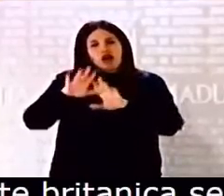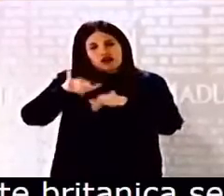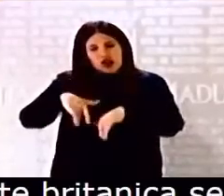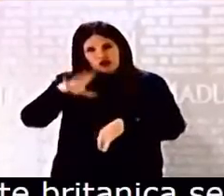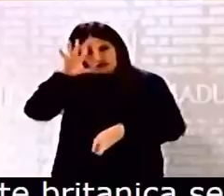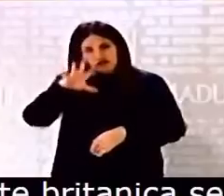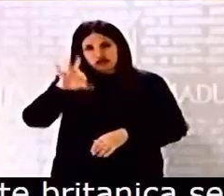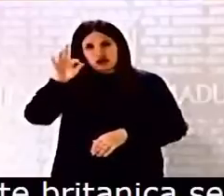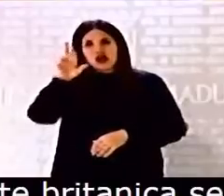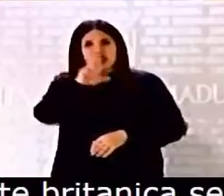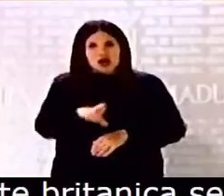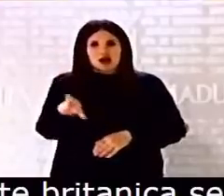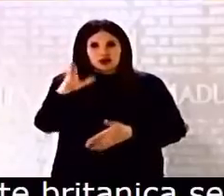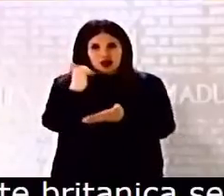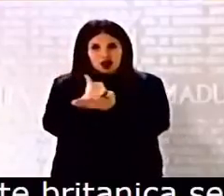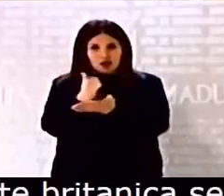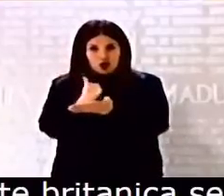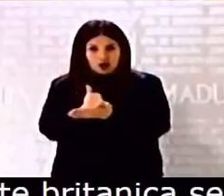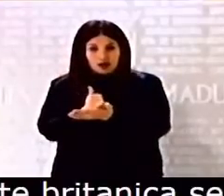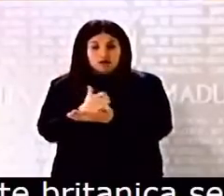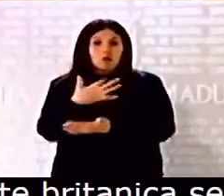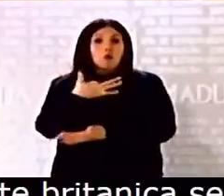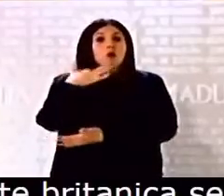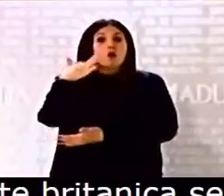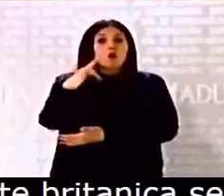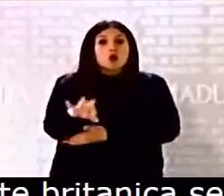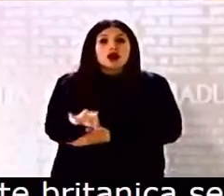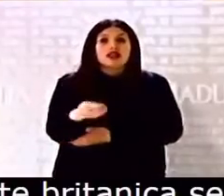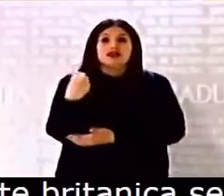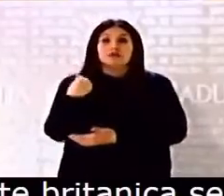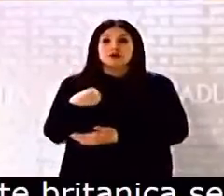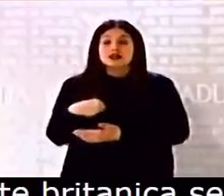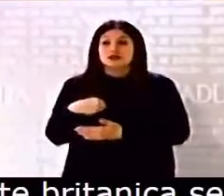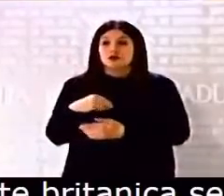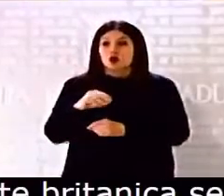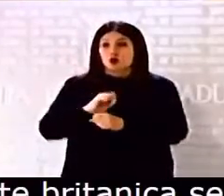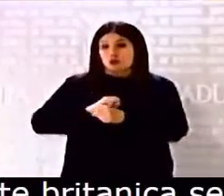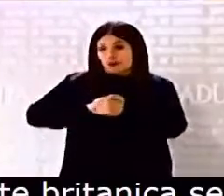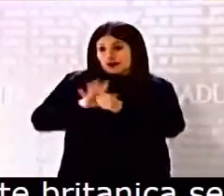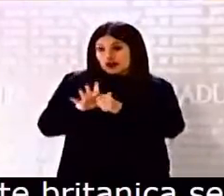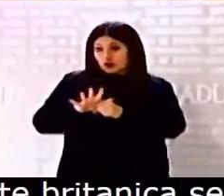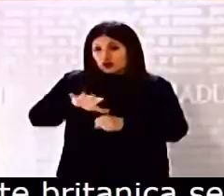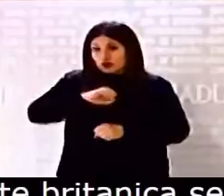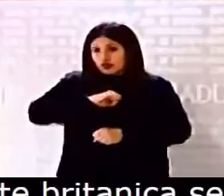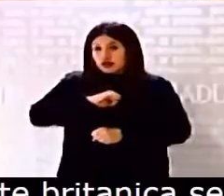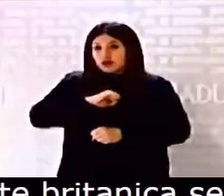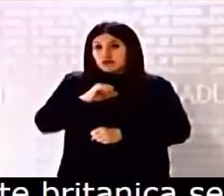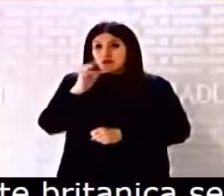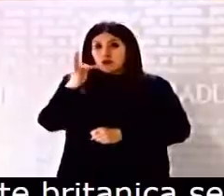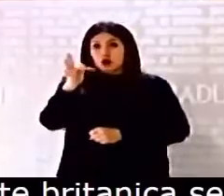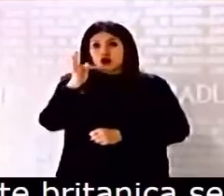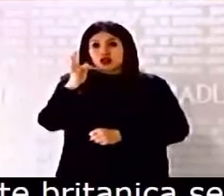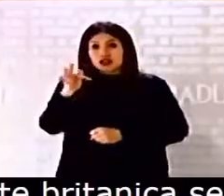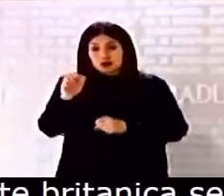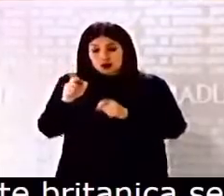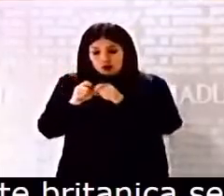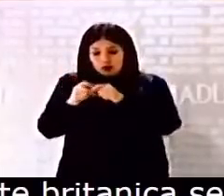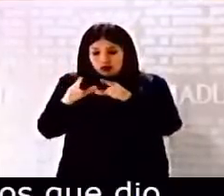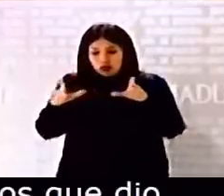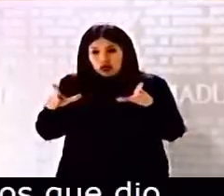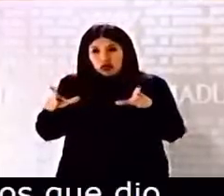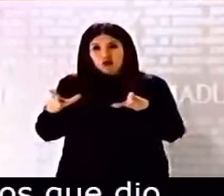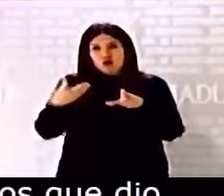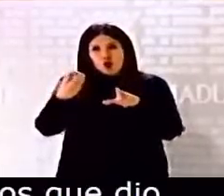momento o de que con esos pocos ciclos con los que había dado positivo eran débilmente